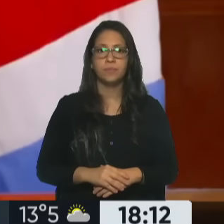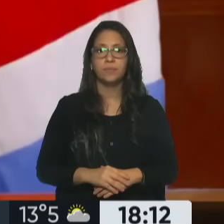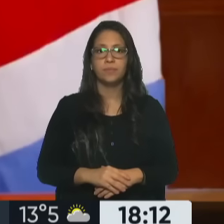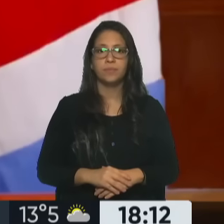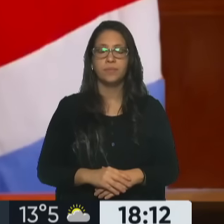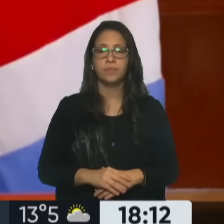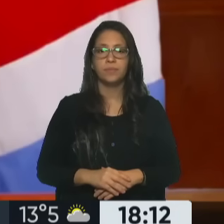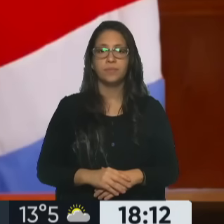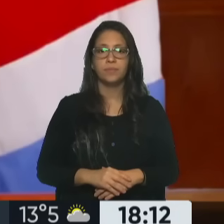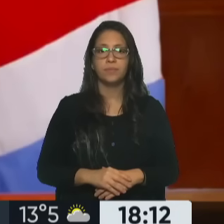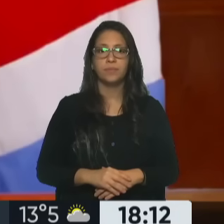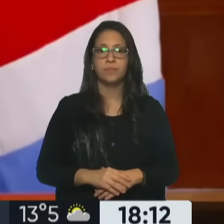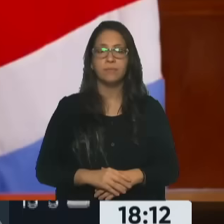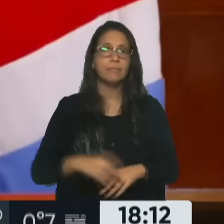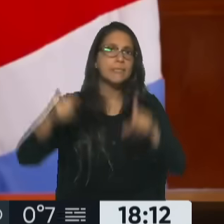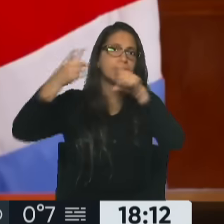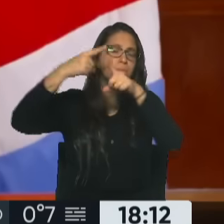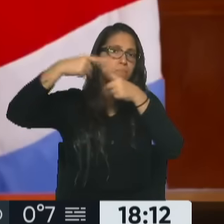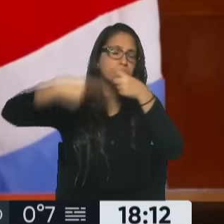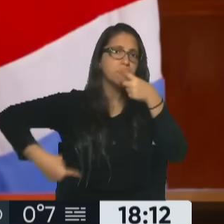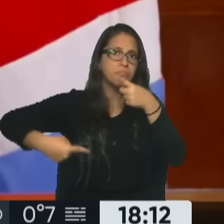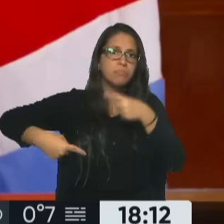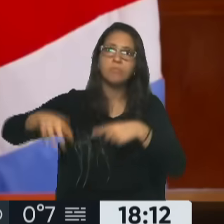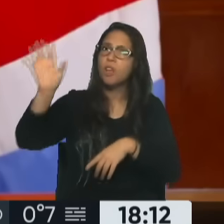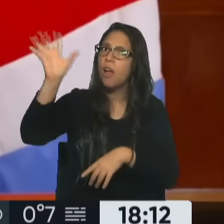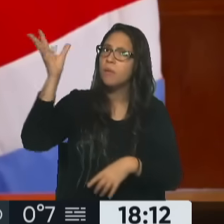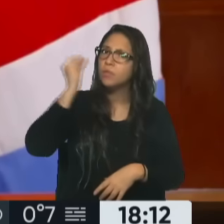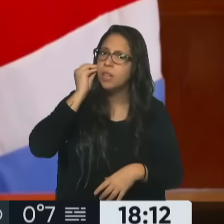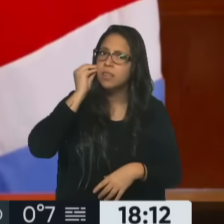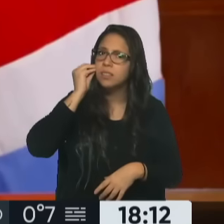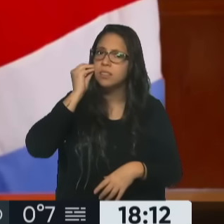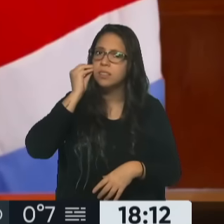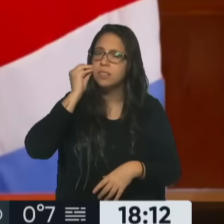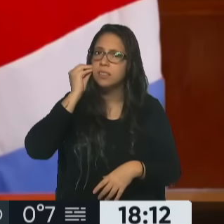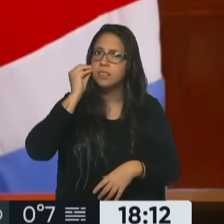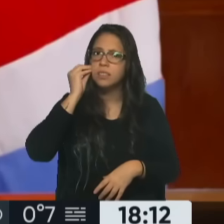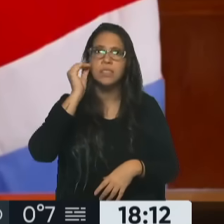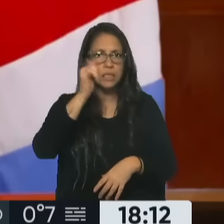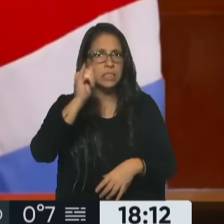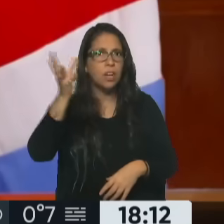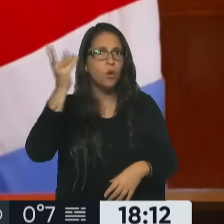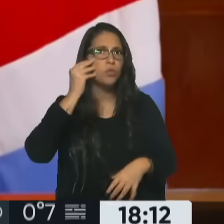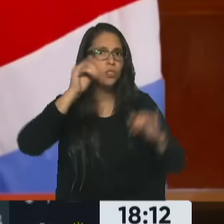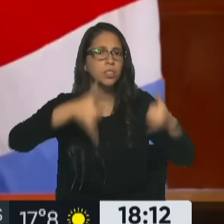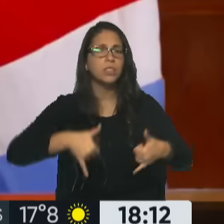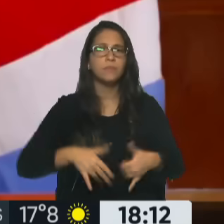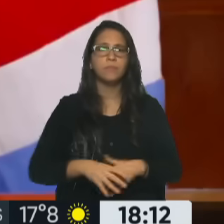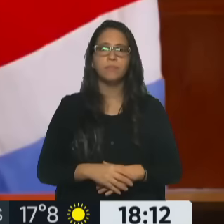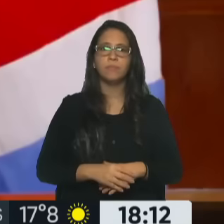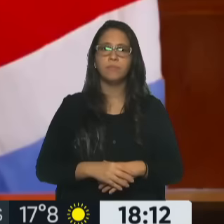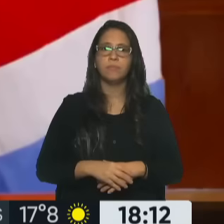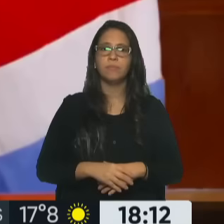importante te perdí te perdí eso Hol estoy enviando bien bien bien semana el